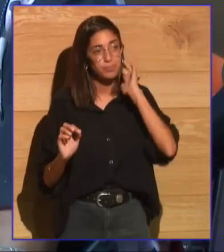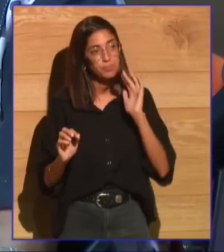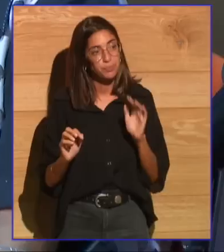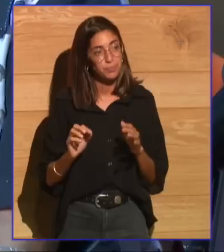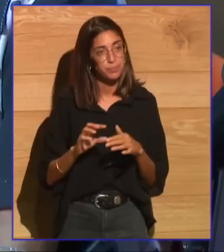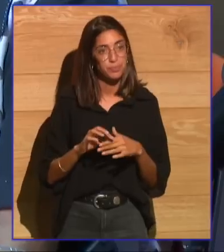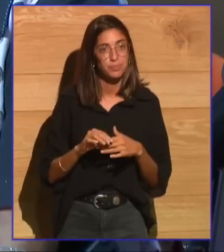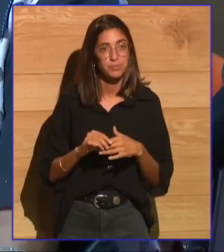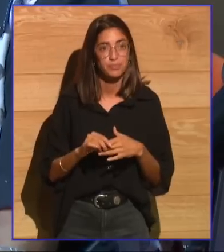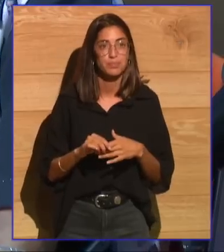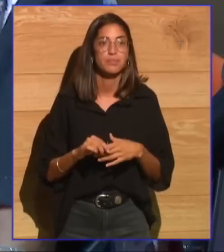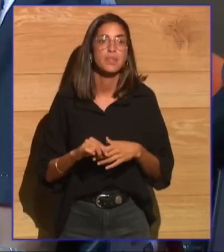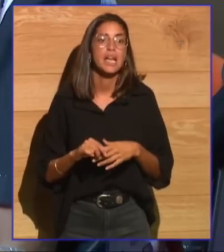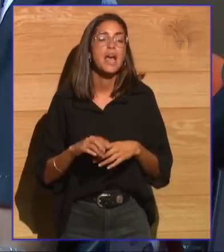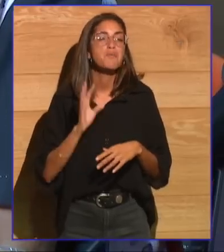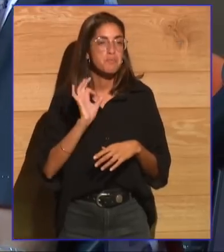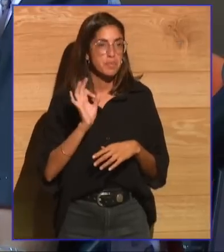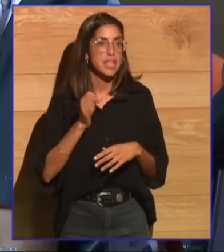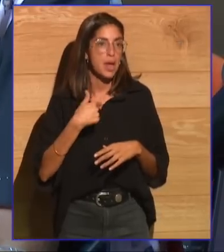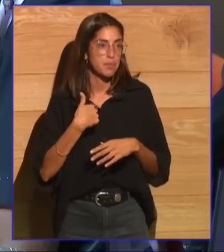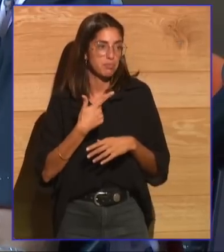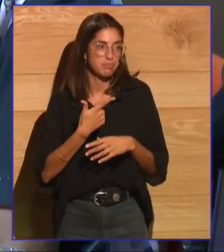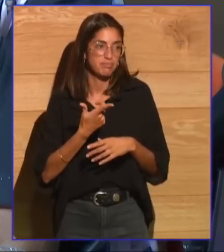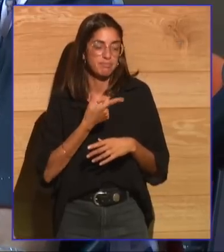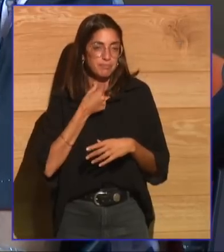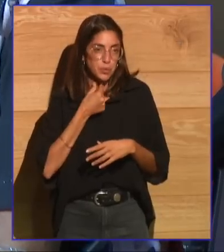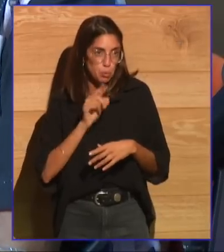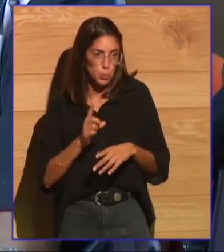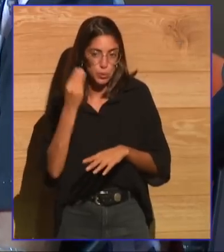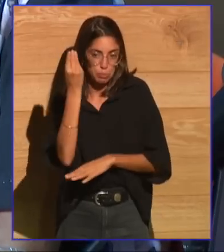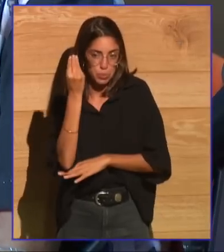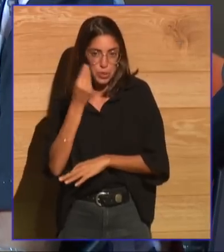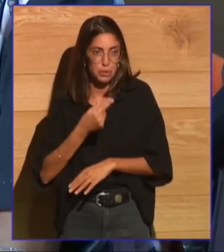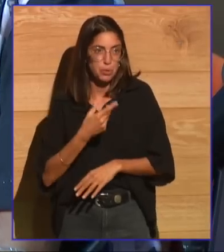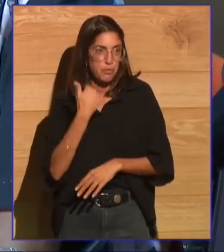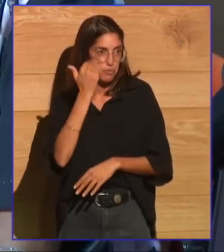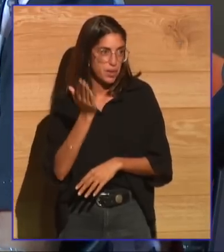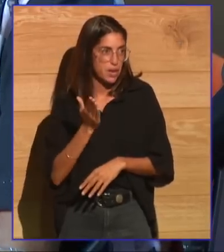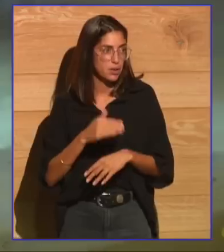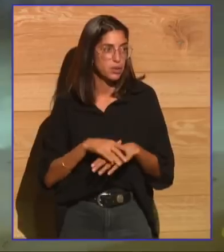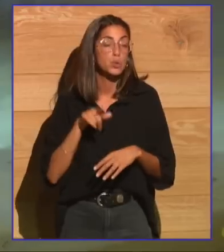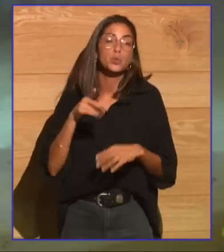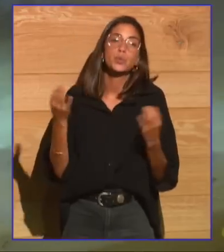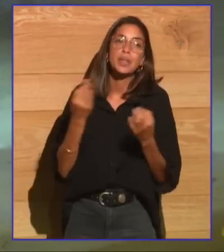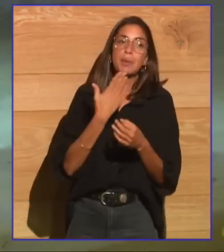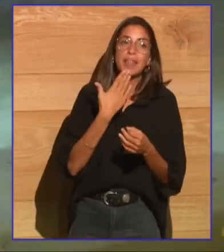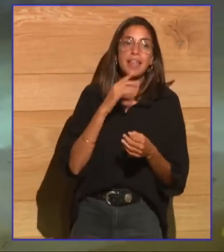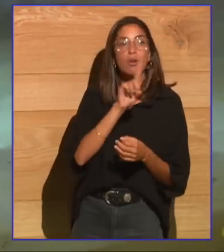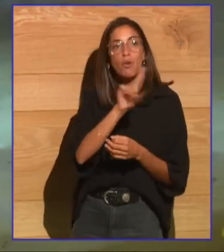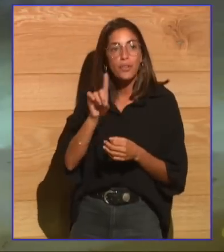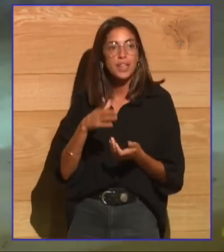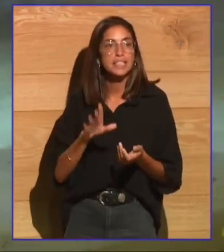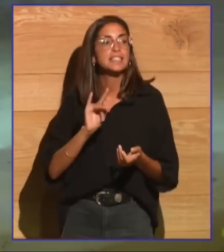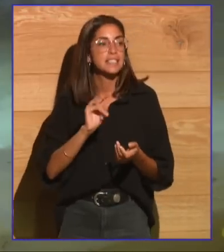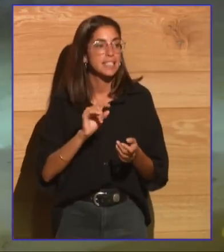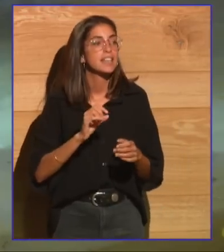la verdad que me da muy mal rollo tienes que tener 11 años si conoce año creo que es